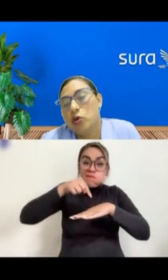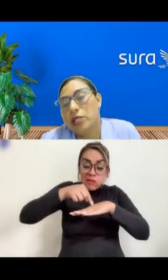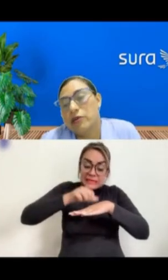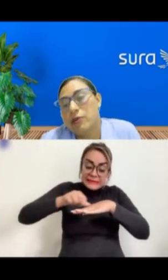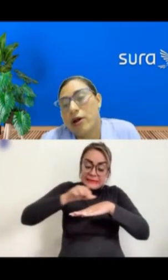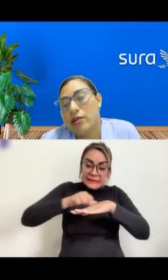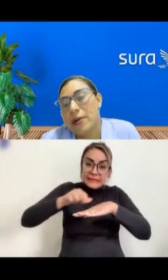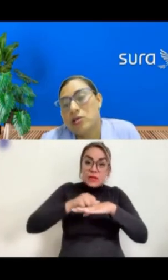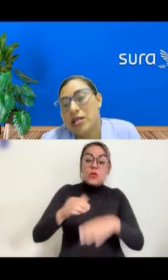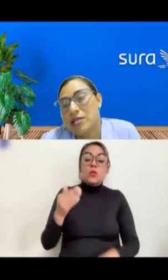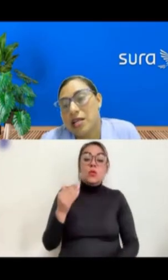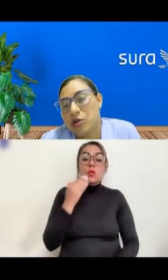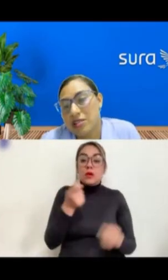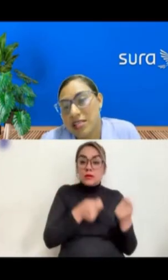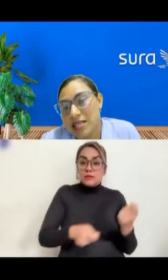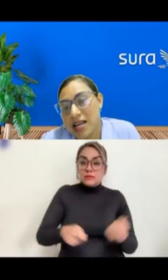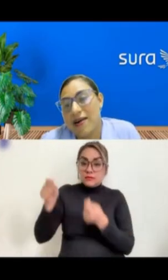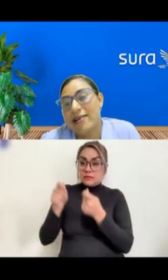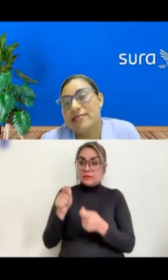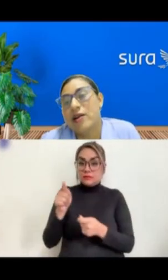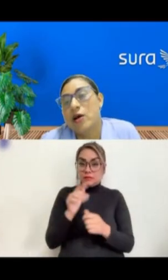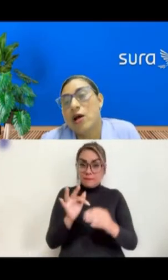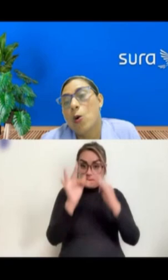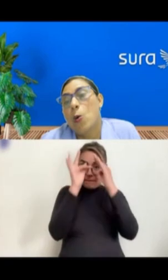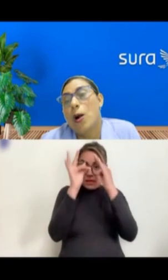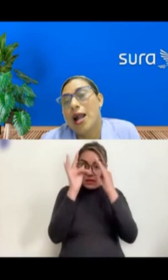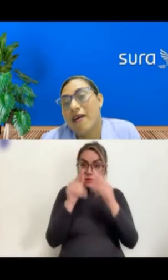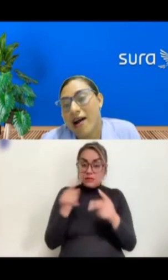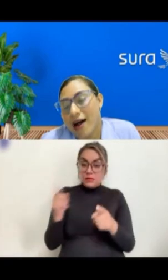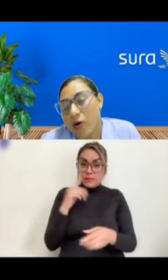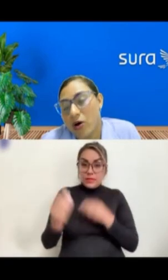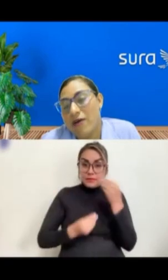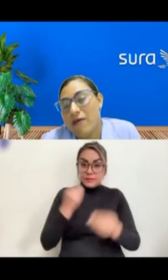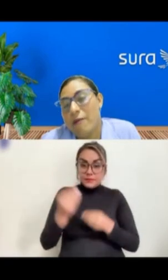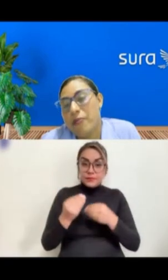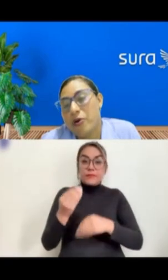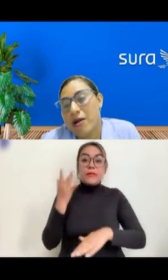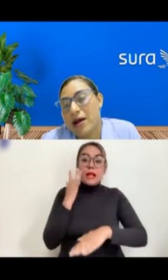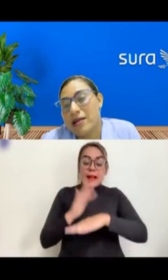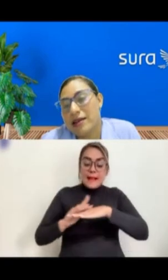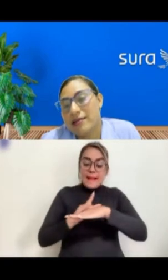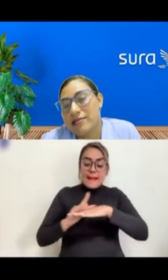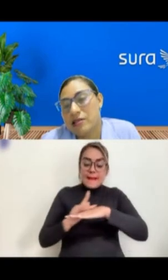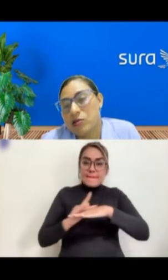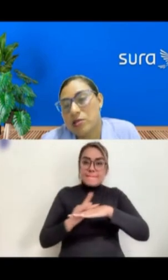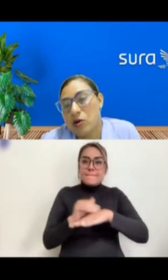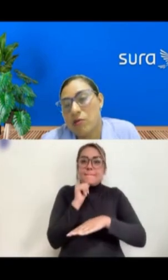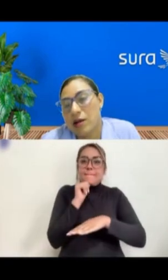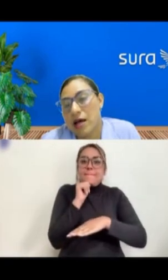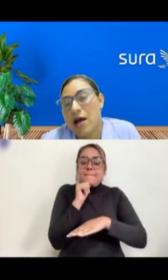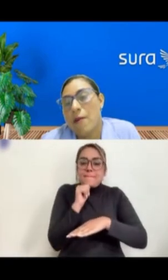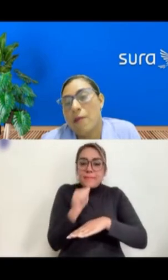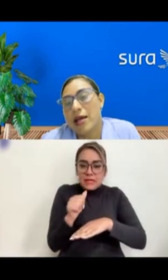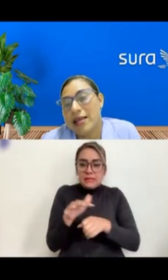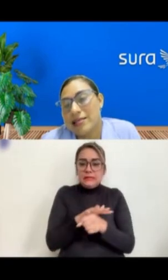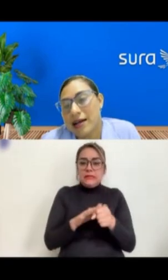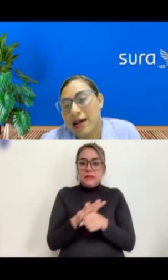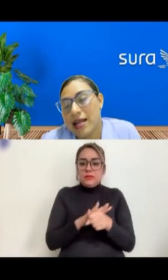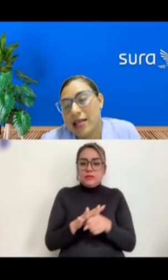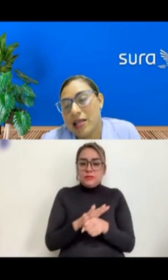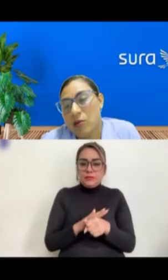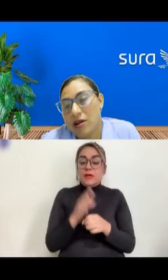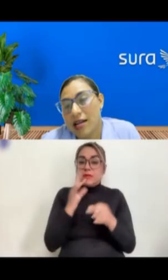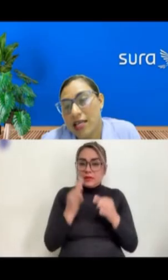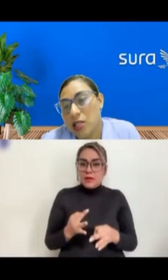y al momento que llevemos a esta persona al centro asistencial le van a hacer un lavado y va a empeorar más esta situación, ¿verdad? Porque